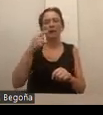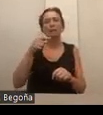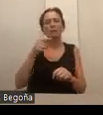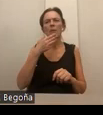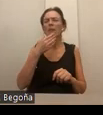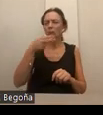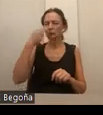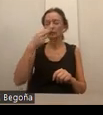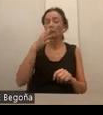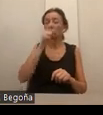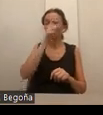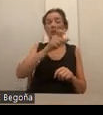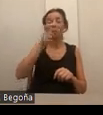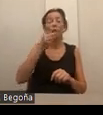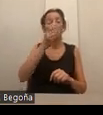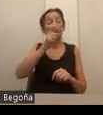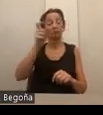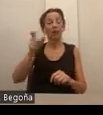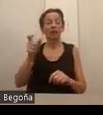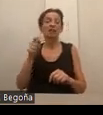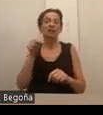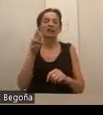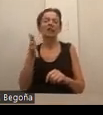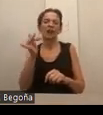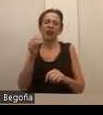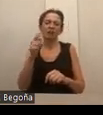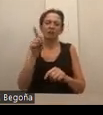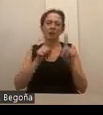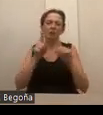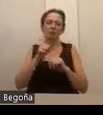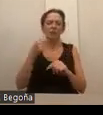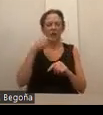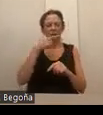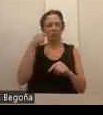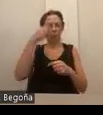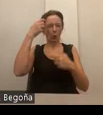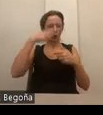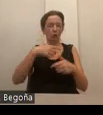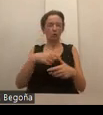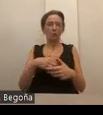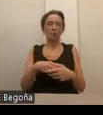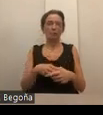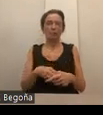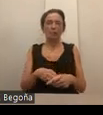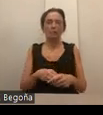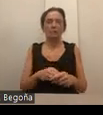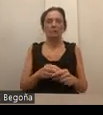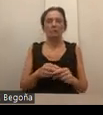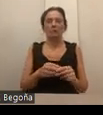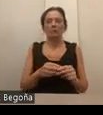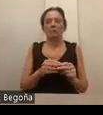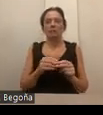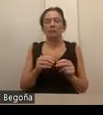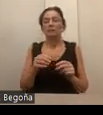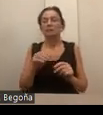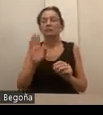preparar la charla, intentaremos, si os parece, si Paula